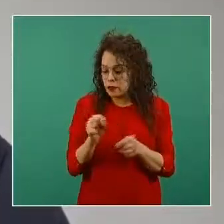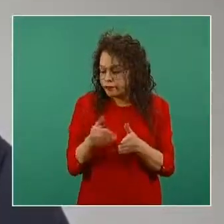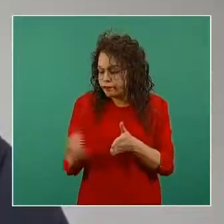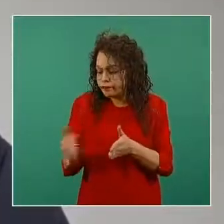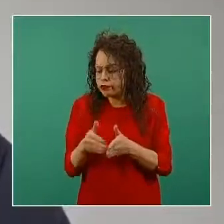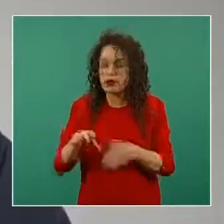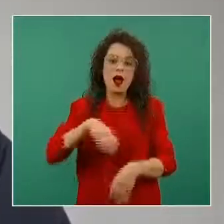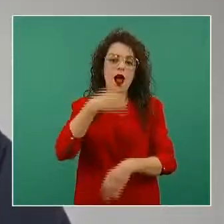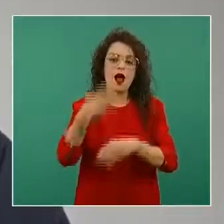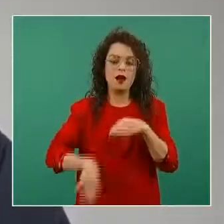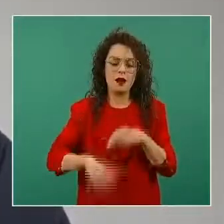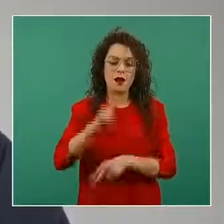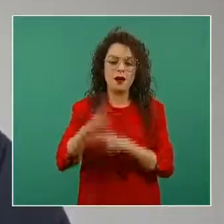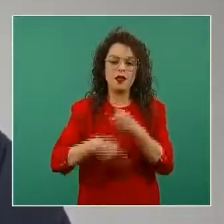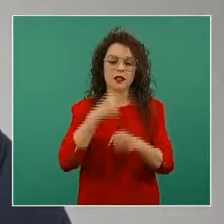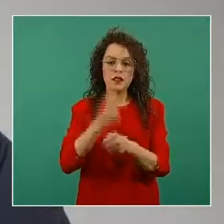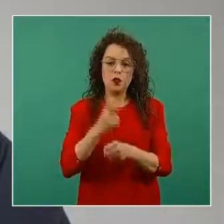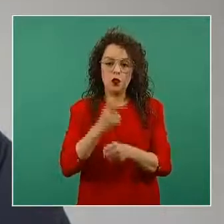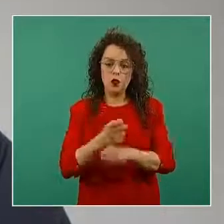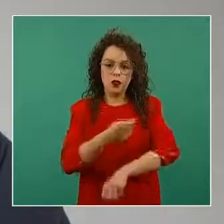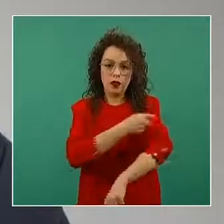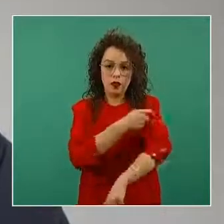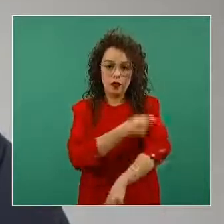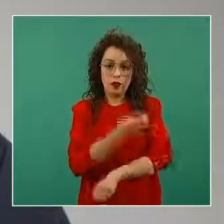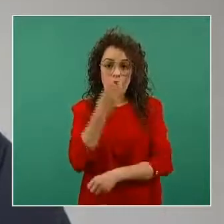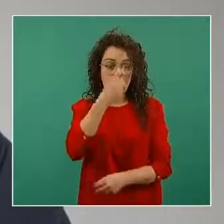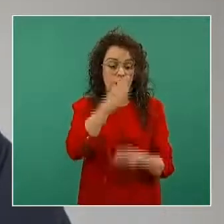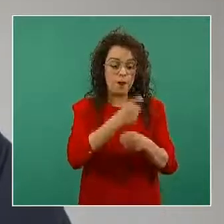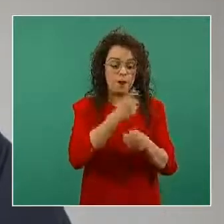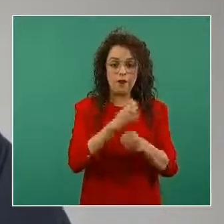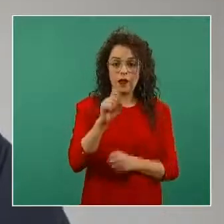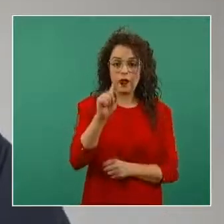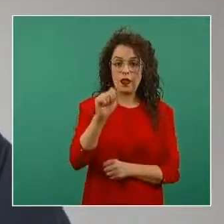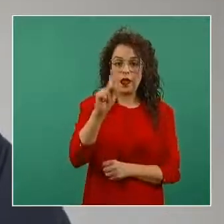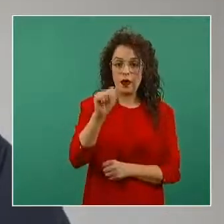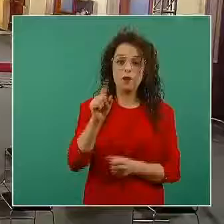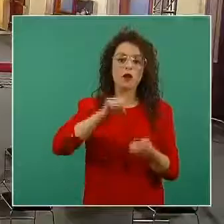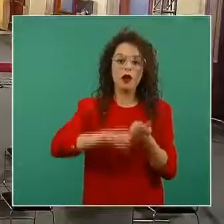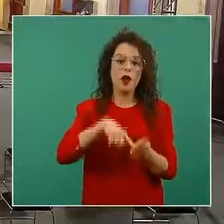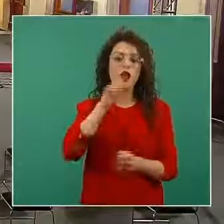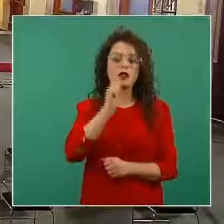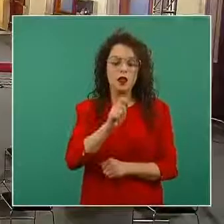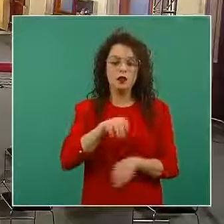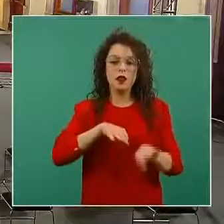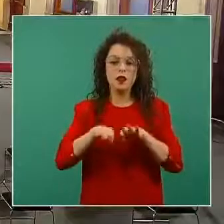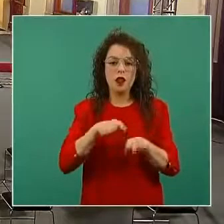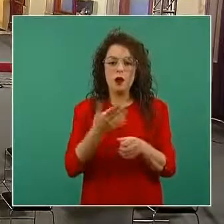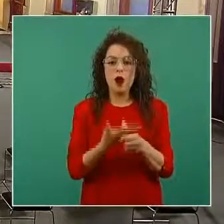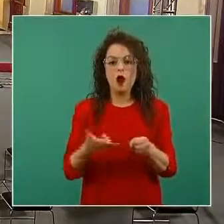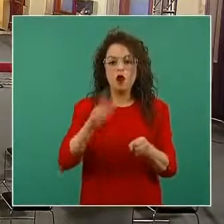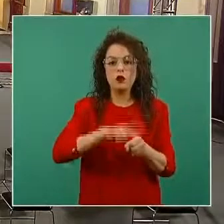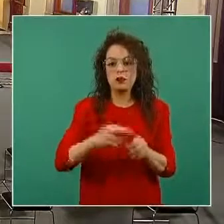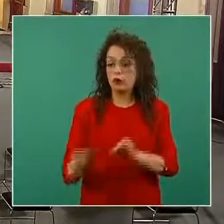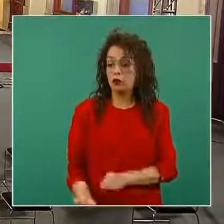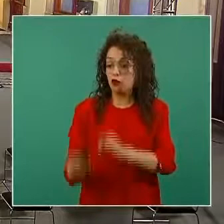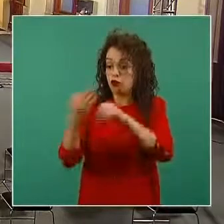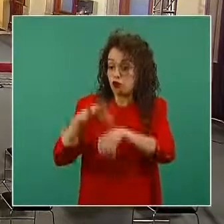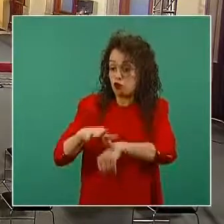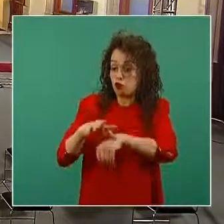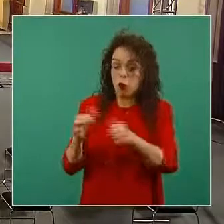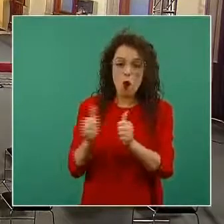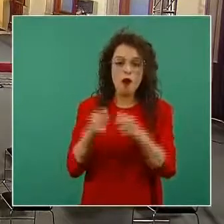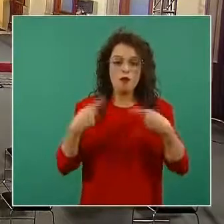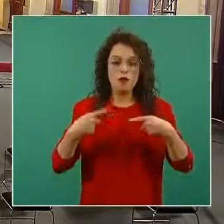con las segundas dosis de este primer grupo, de esta primera etapa, que son los trabajadores de la salud en primera línea de atención